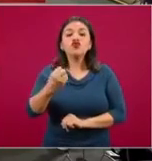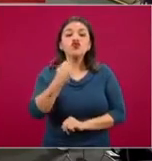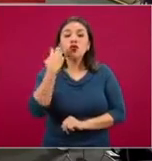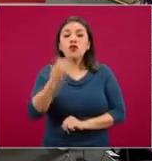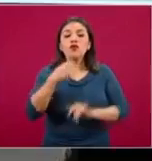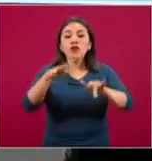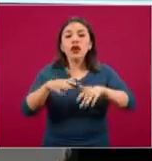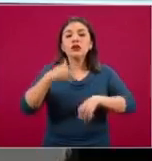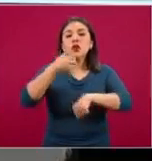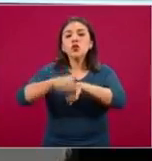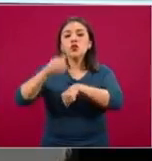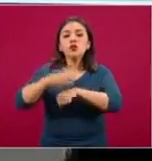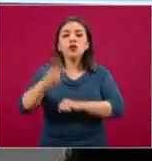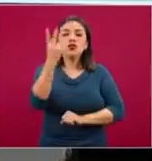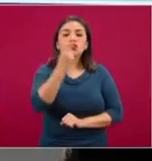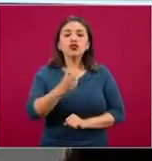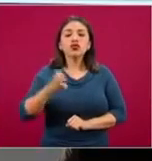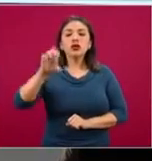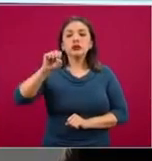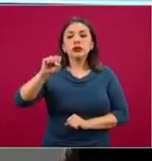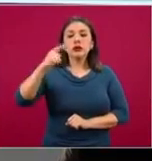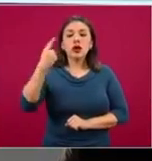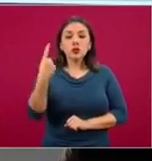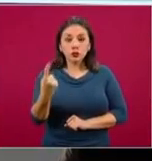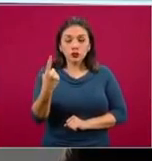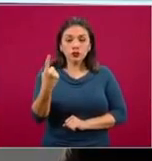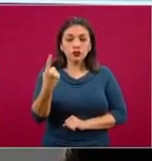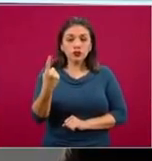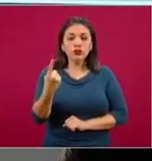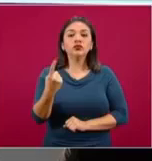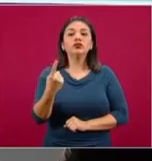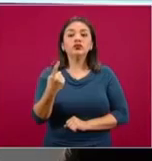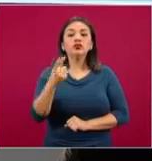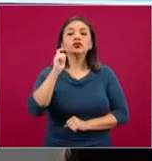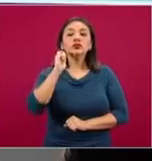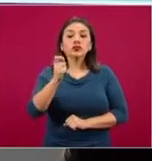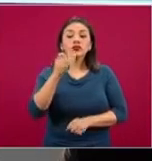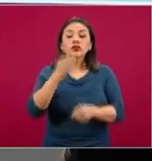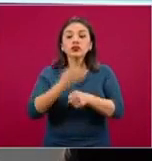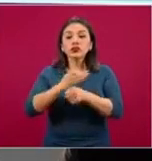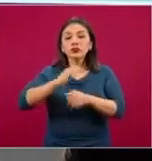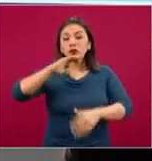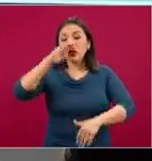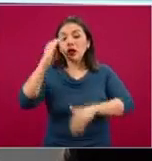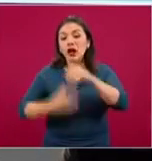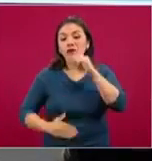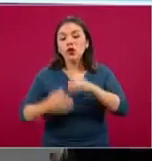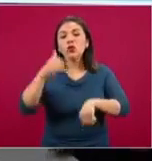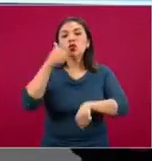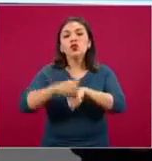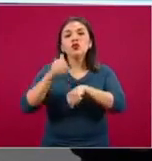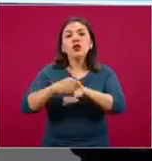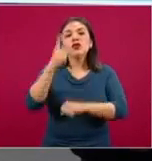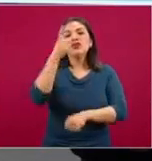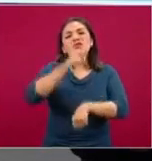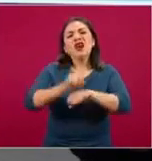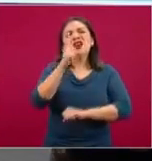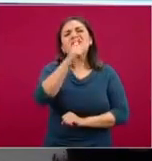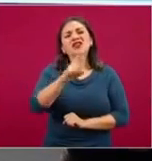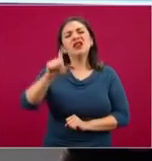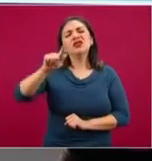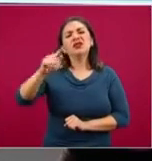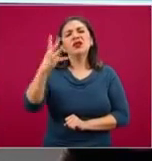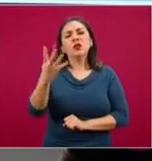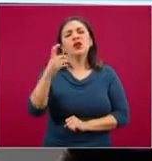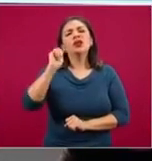conferencia vespertina ya número 261, transitando y por terminar el día número 174 de